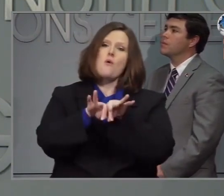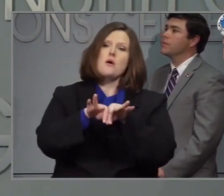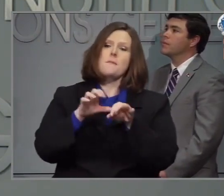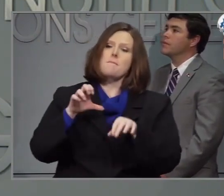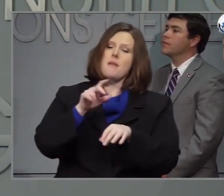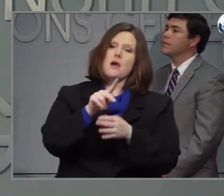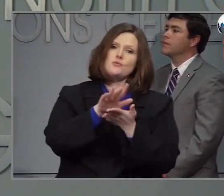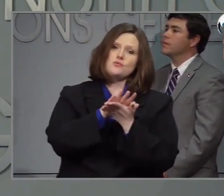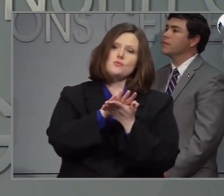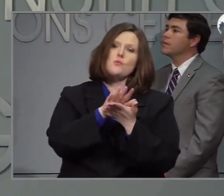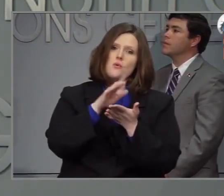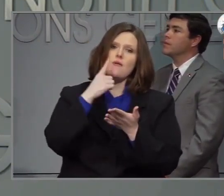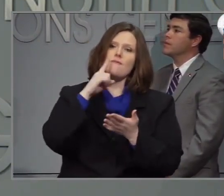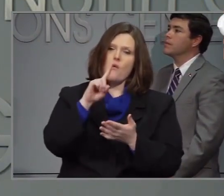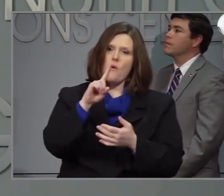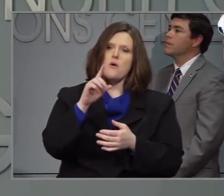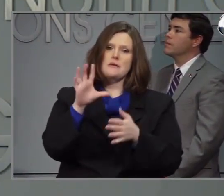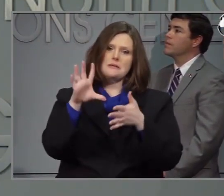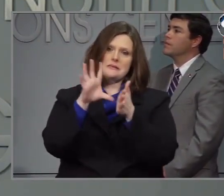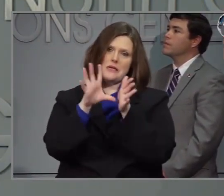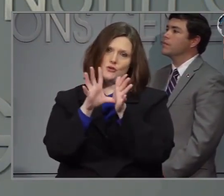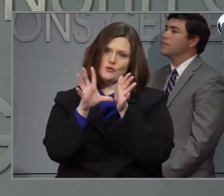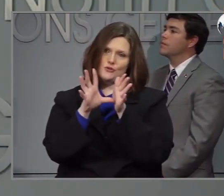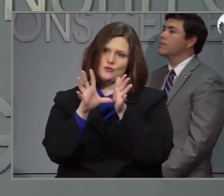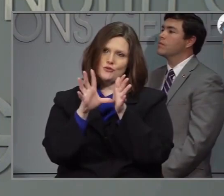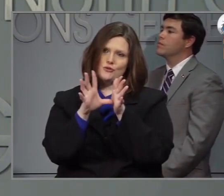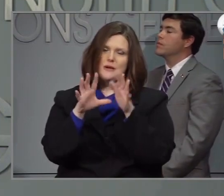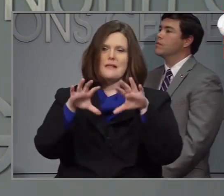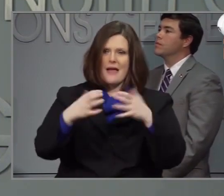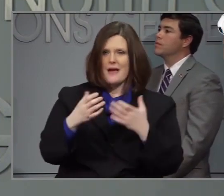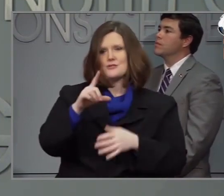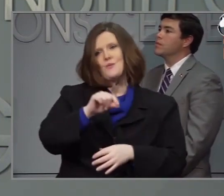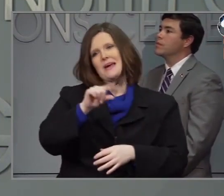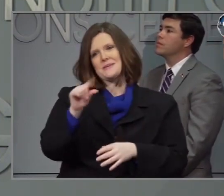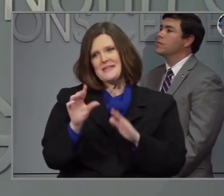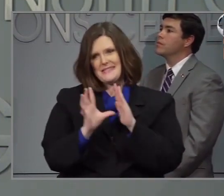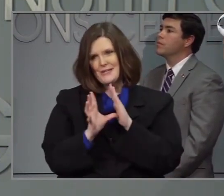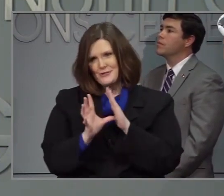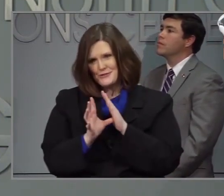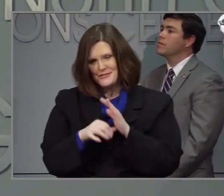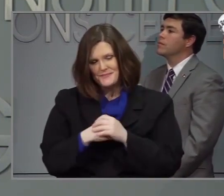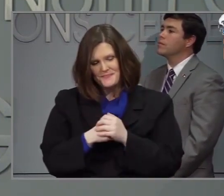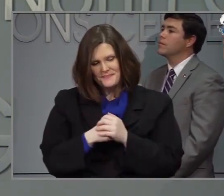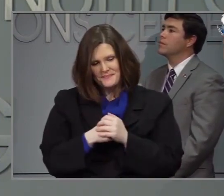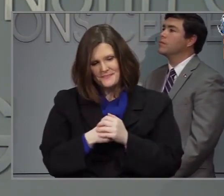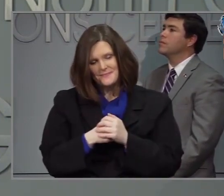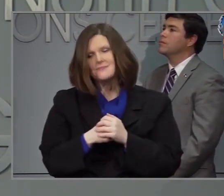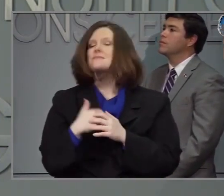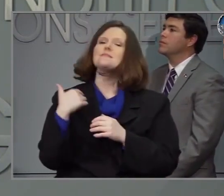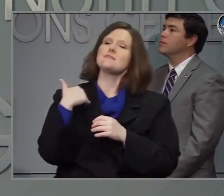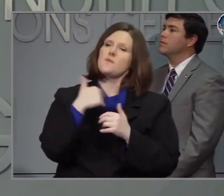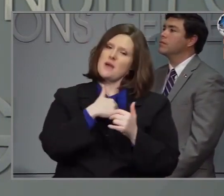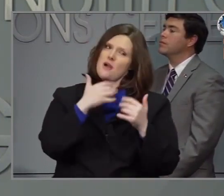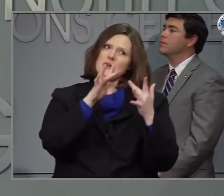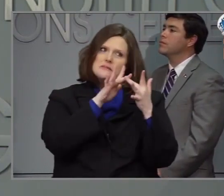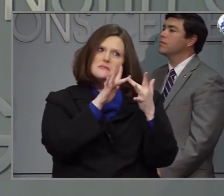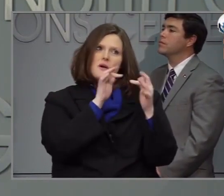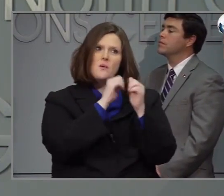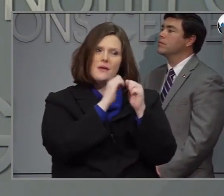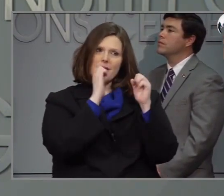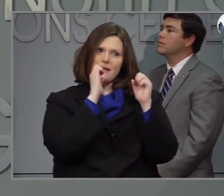que va cómo va a ser el regreso a para los que ya están por graduarse a la clase de 2019